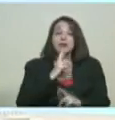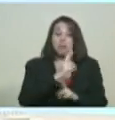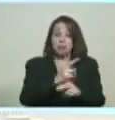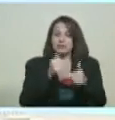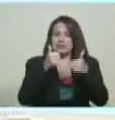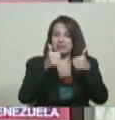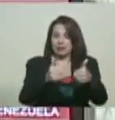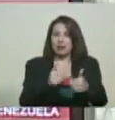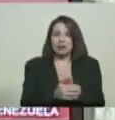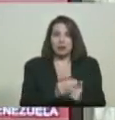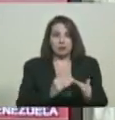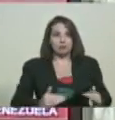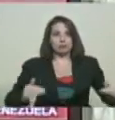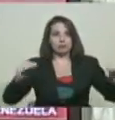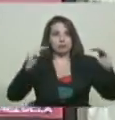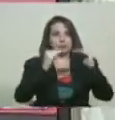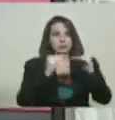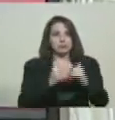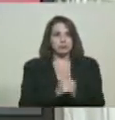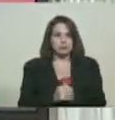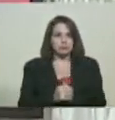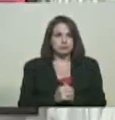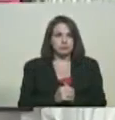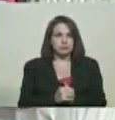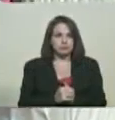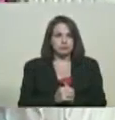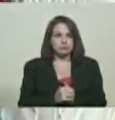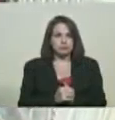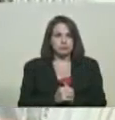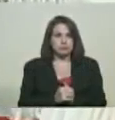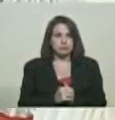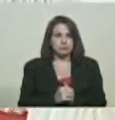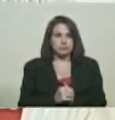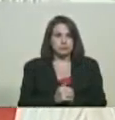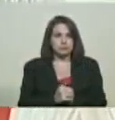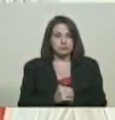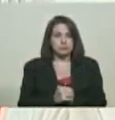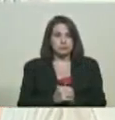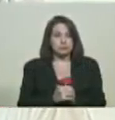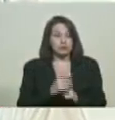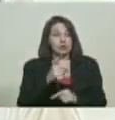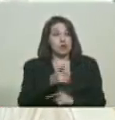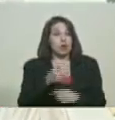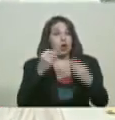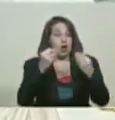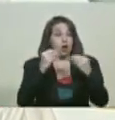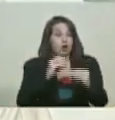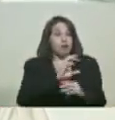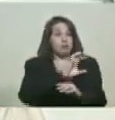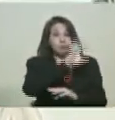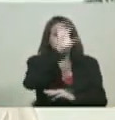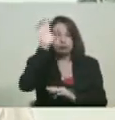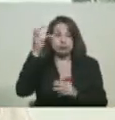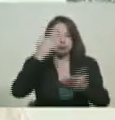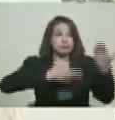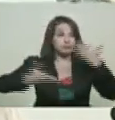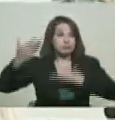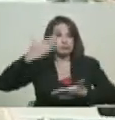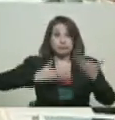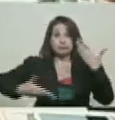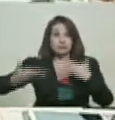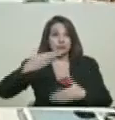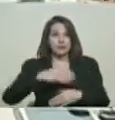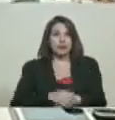que se vaya elevando que se vaya perfeccionando que sea capaz de llegar a los países que sea capaz de llegar